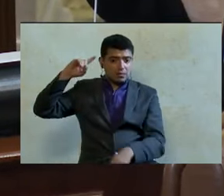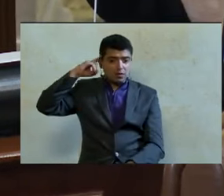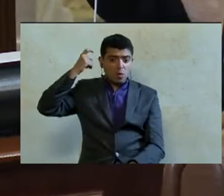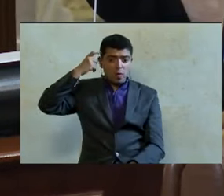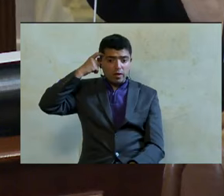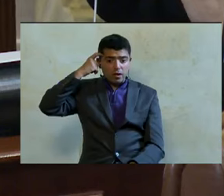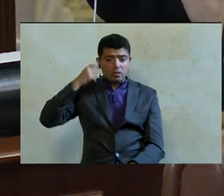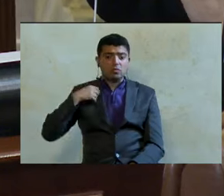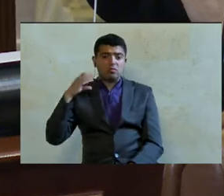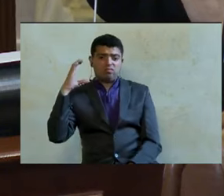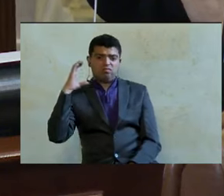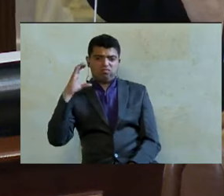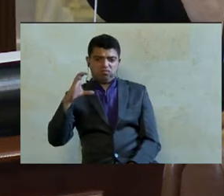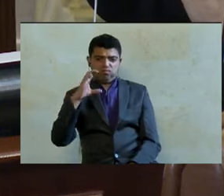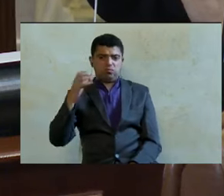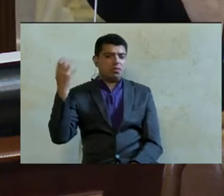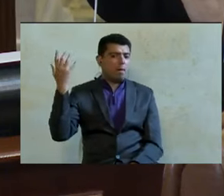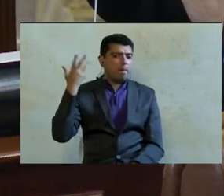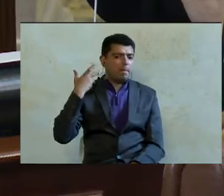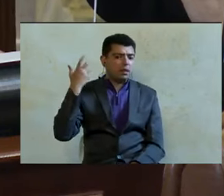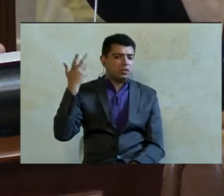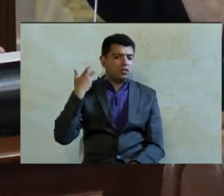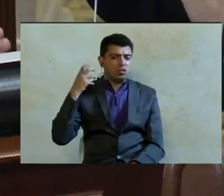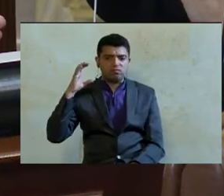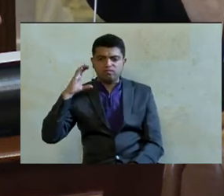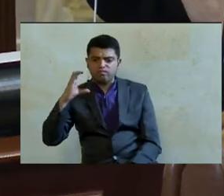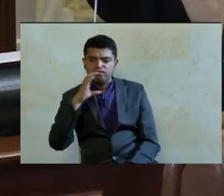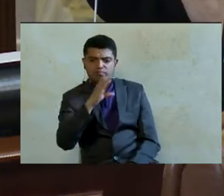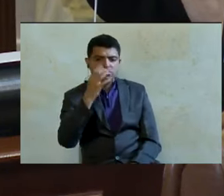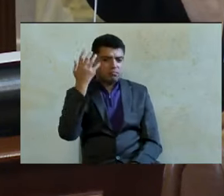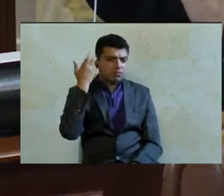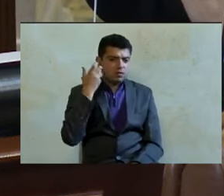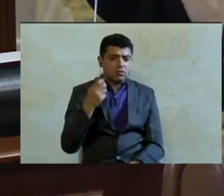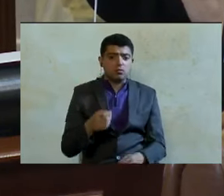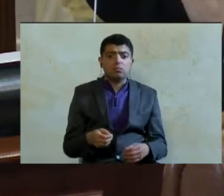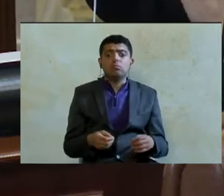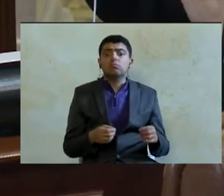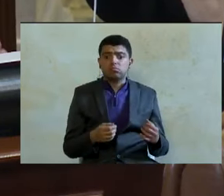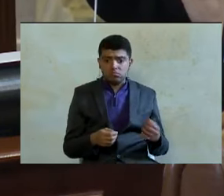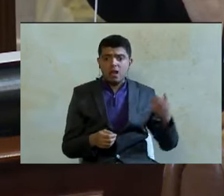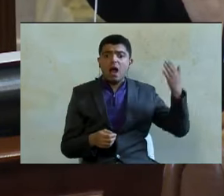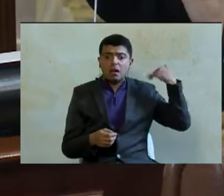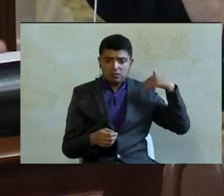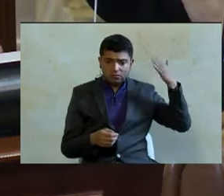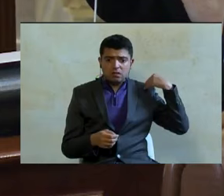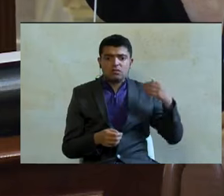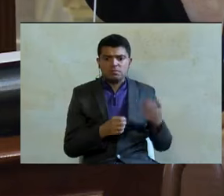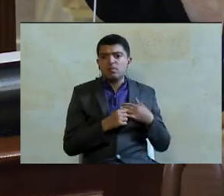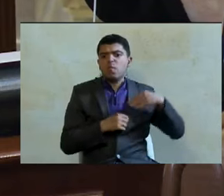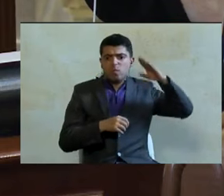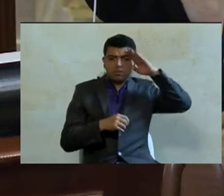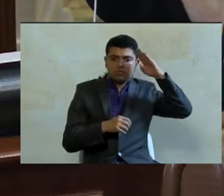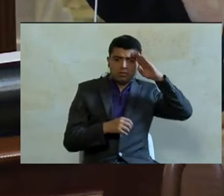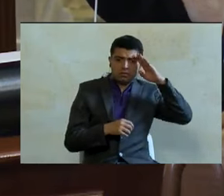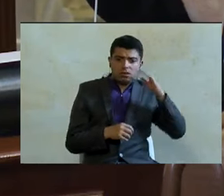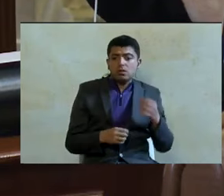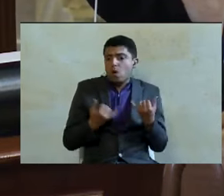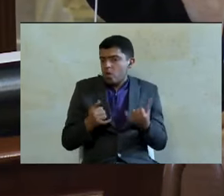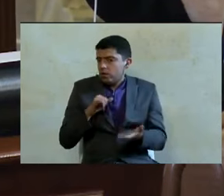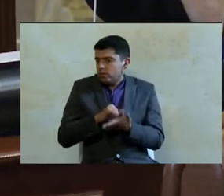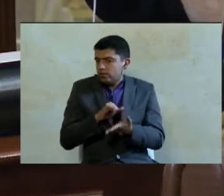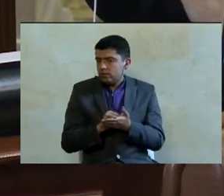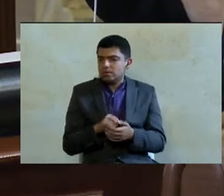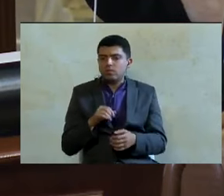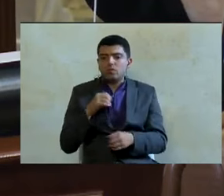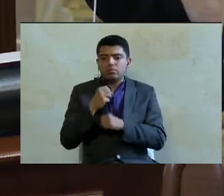pensionaron a muchos policías con lo que hoy se está solicitando 20 15 20